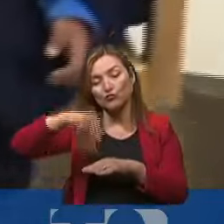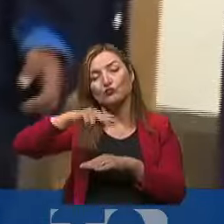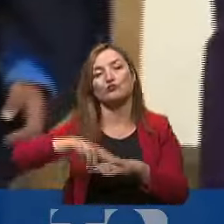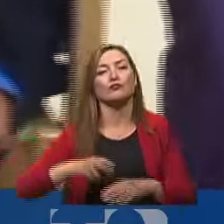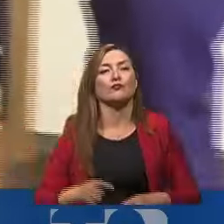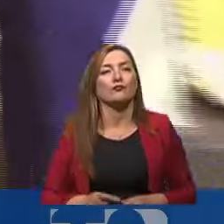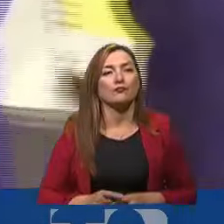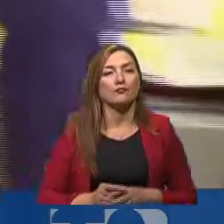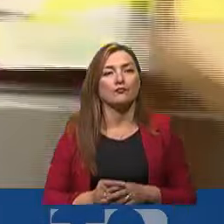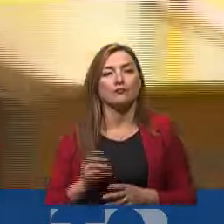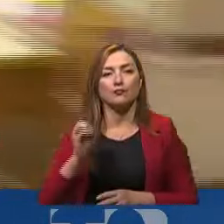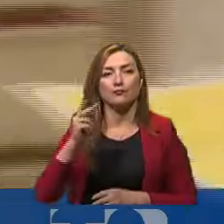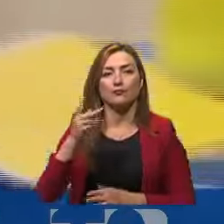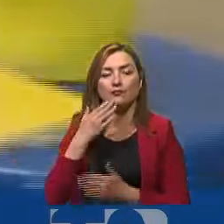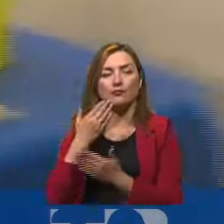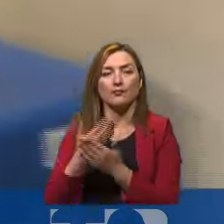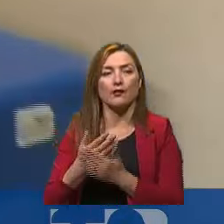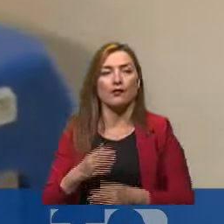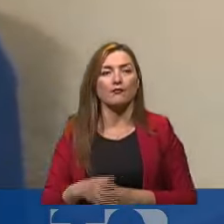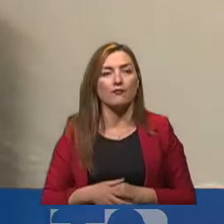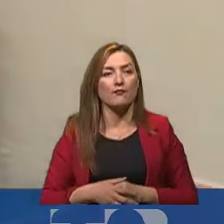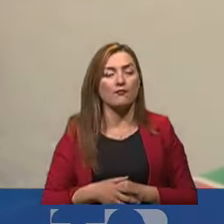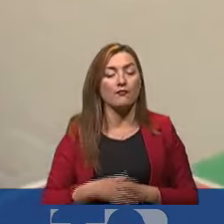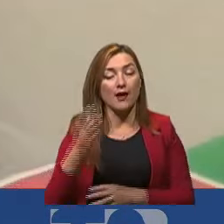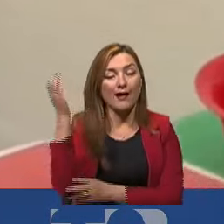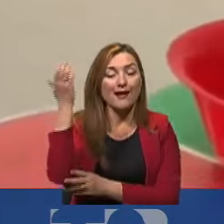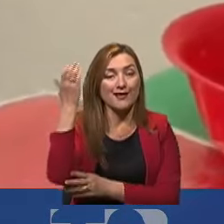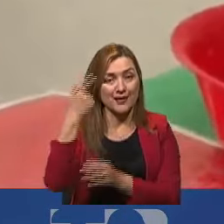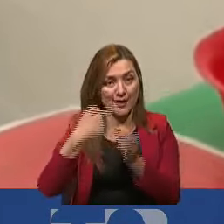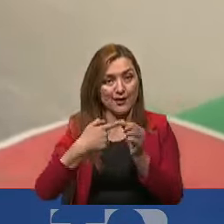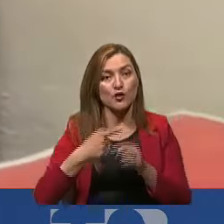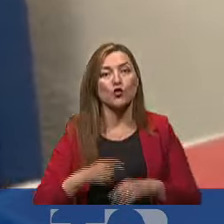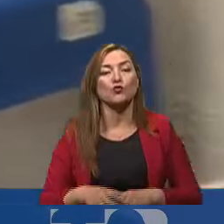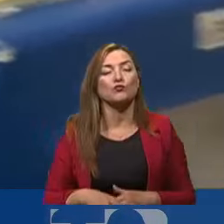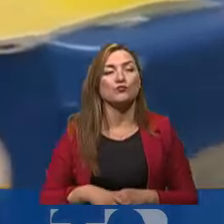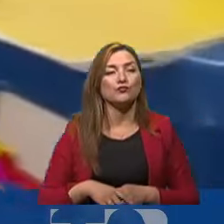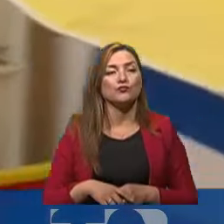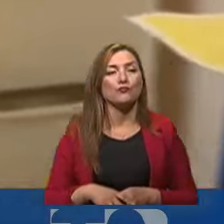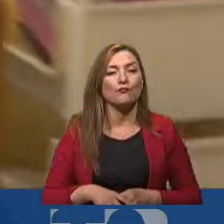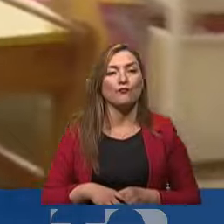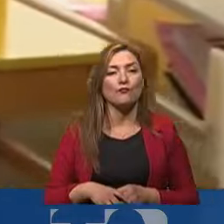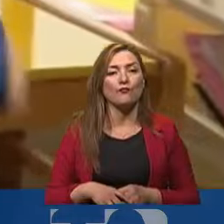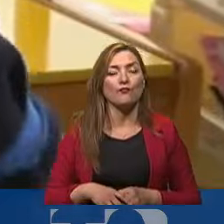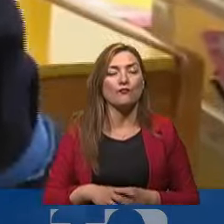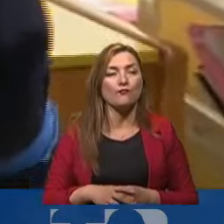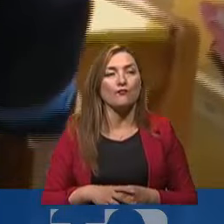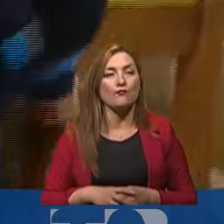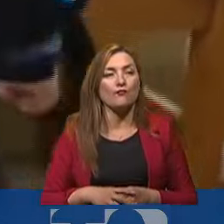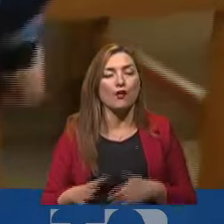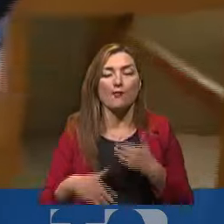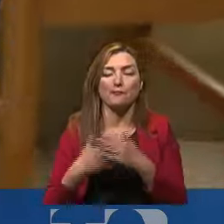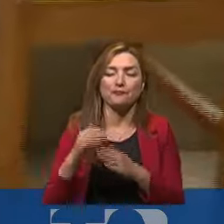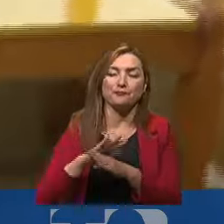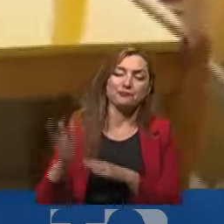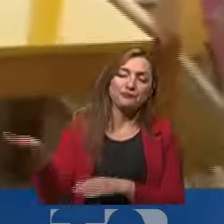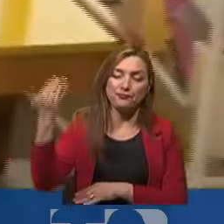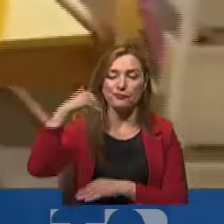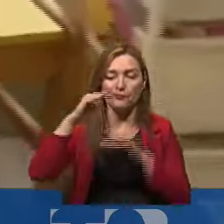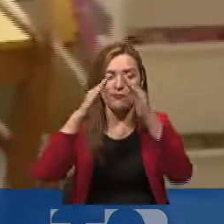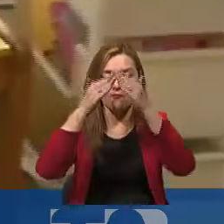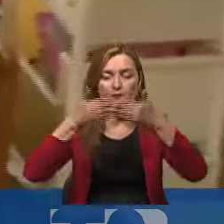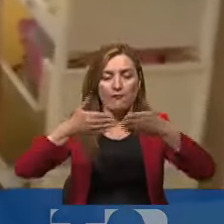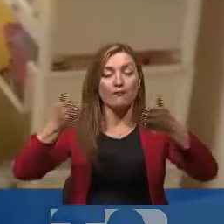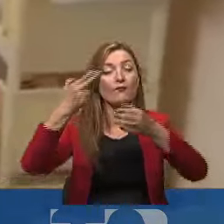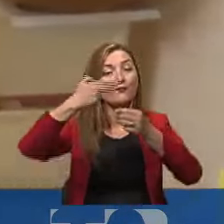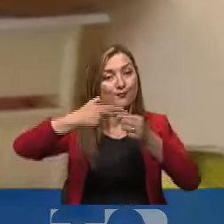demás niños. Ok, muchísimas gracias a María Esther, quien es la Reina de Quito. Pues desde acá les extendemos la invitación para que acudan a esta casa abierta